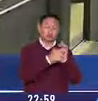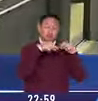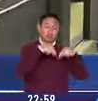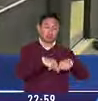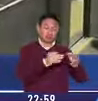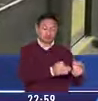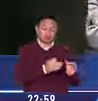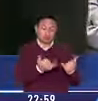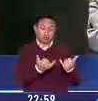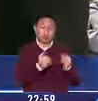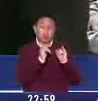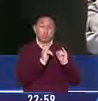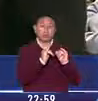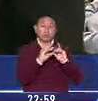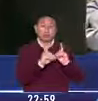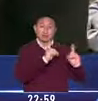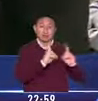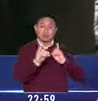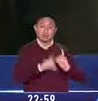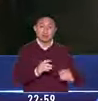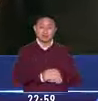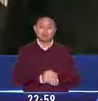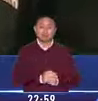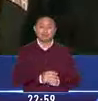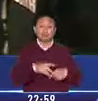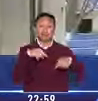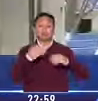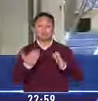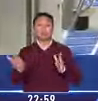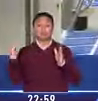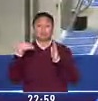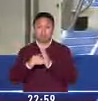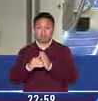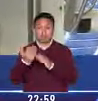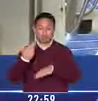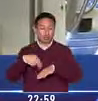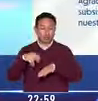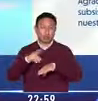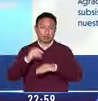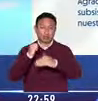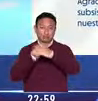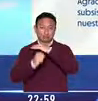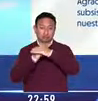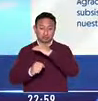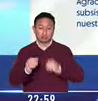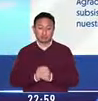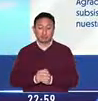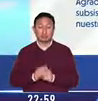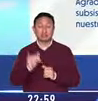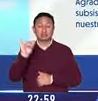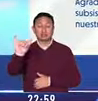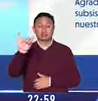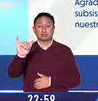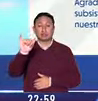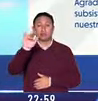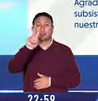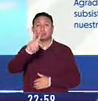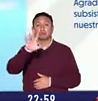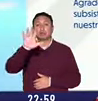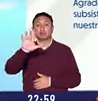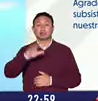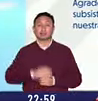de inducción dinámica. Los recorridos se retomarán con normalidad a partir del sábado